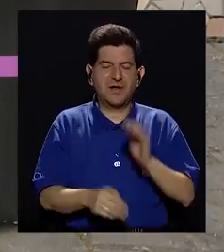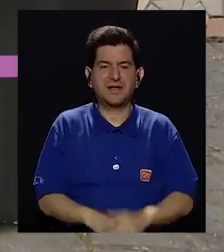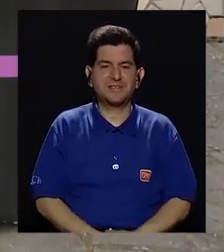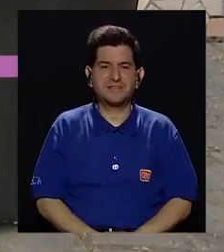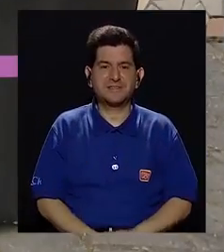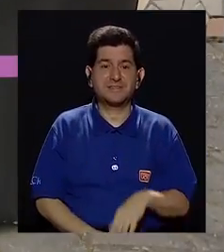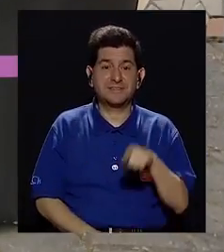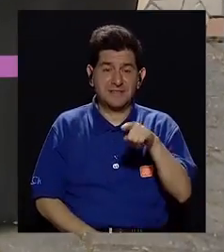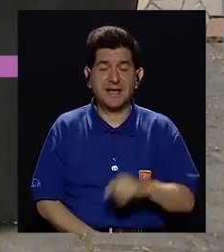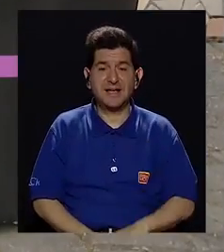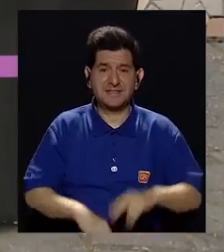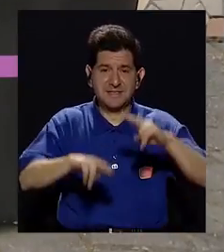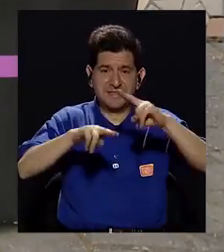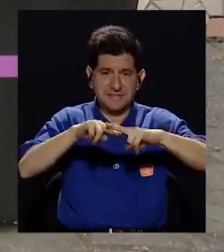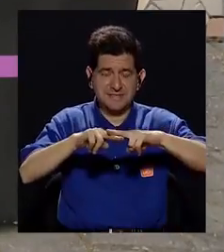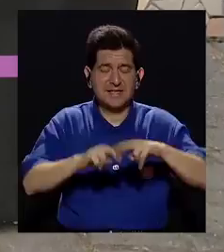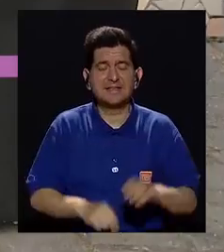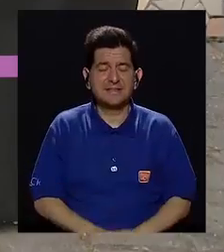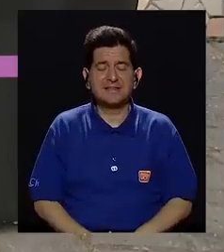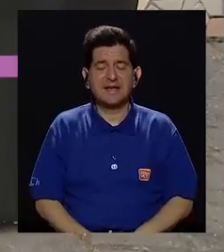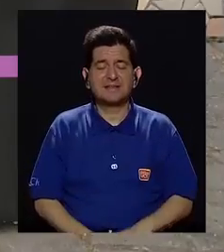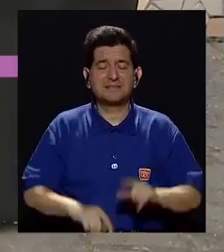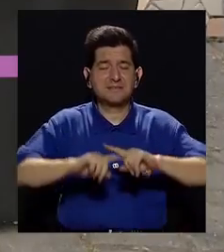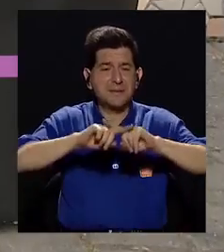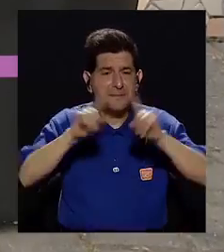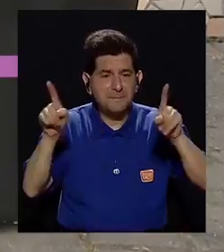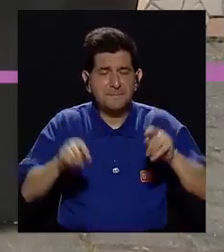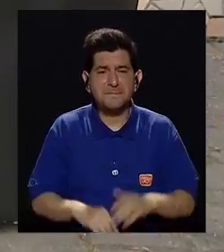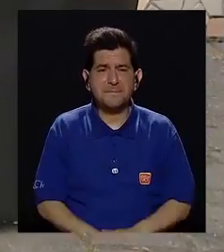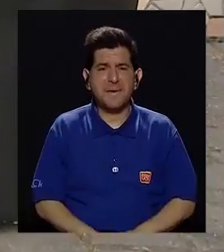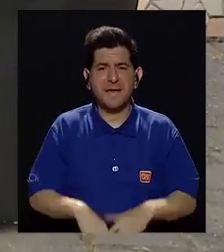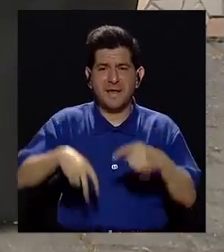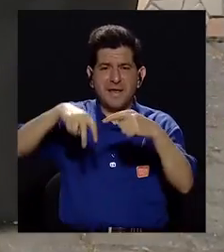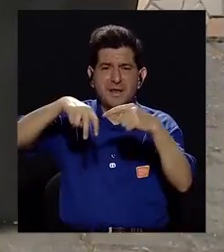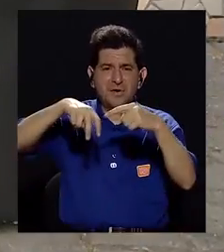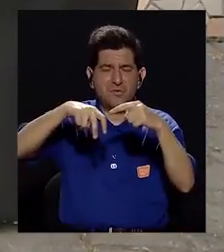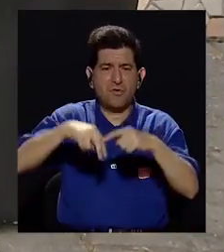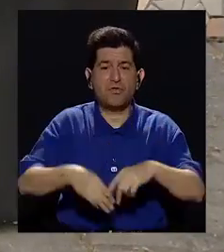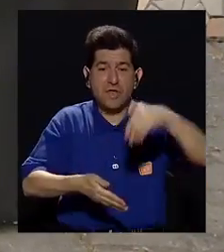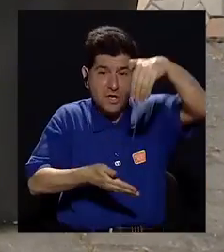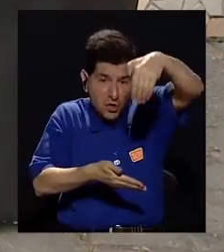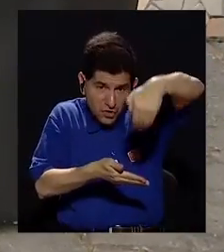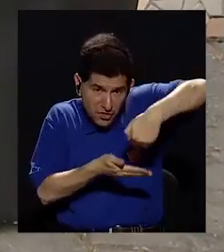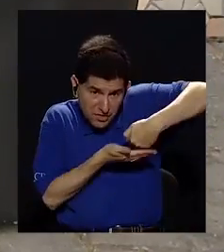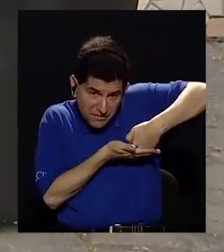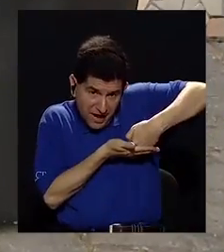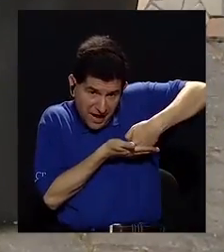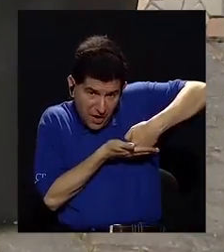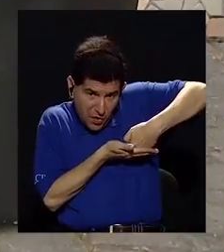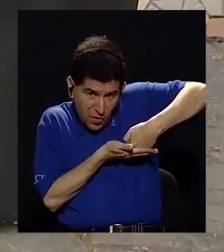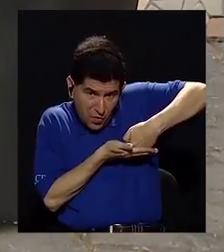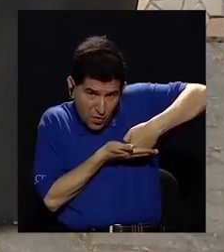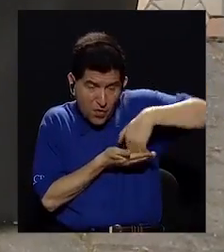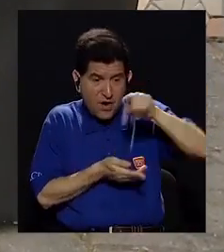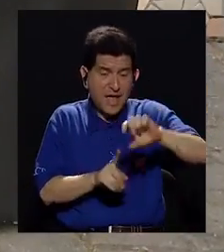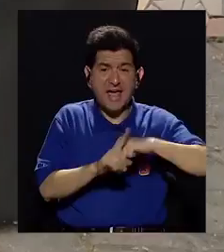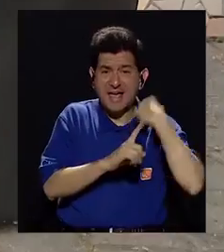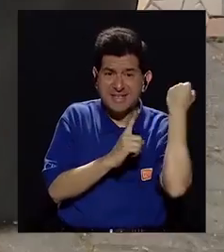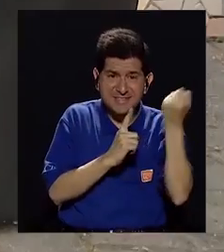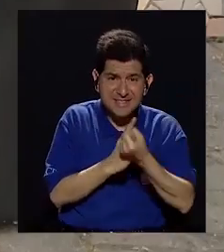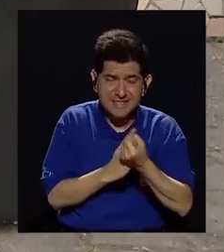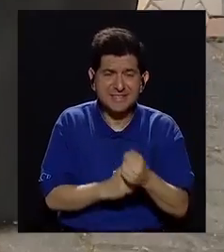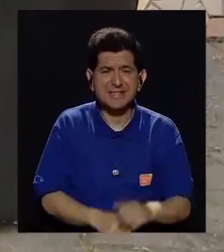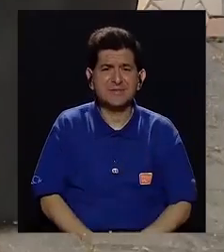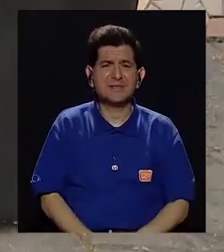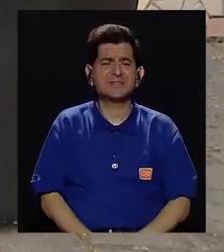talones o que está en su escritorio, pero se sienta con las rodillas metidas debajo de la silla, todo eso